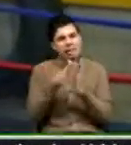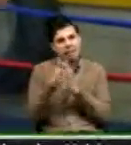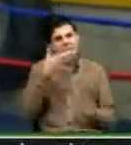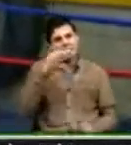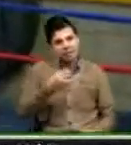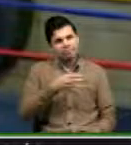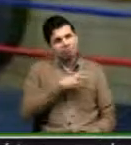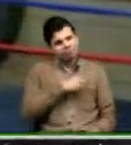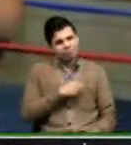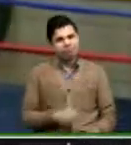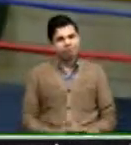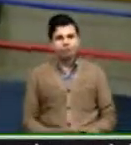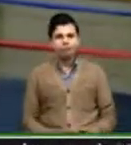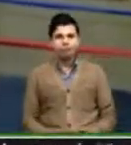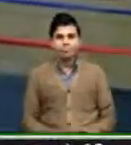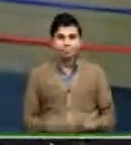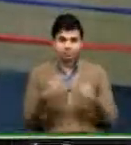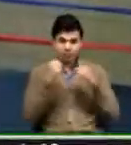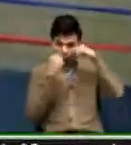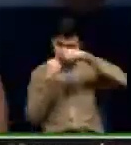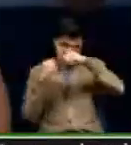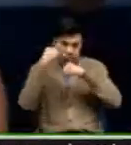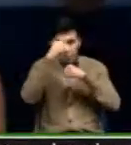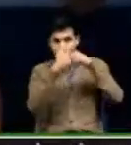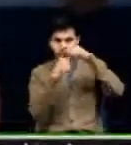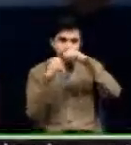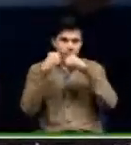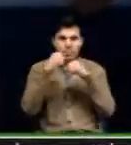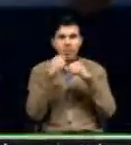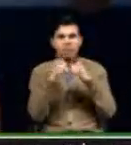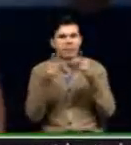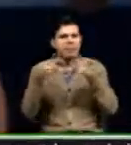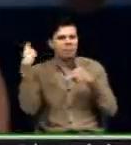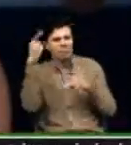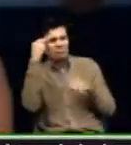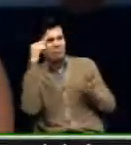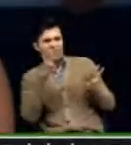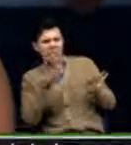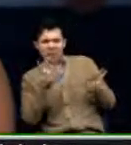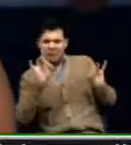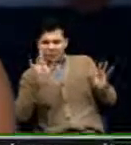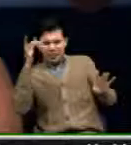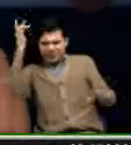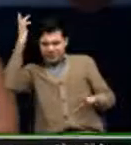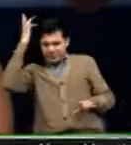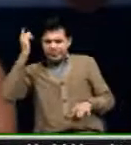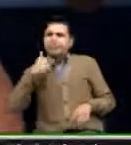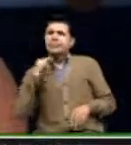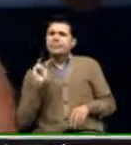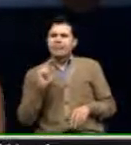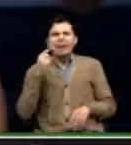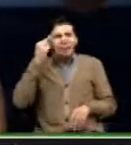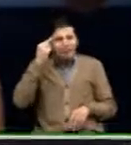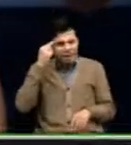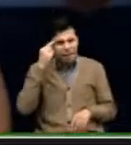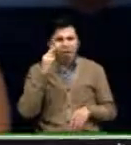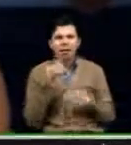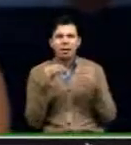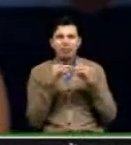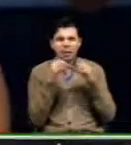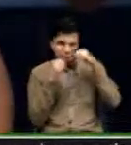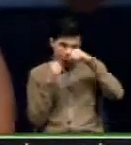lastimosamente entendemos también que el boxeo es un deporte que tiene muchos paradigmas y estigmas. Sabemos que es considerado también como